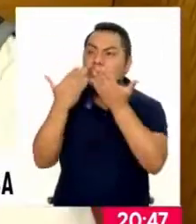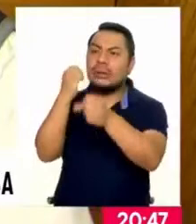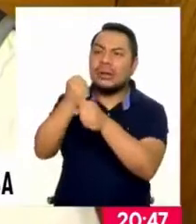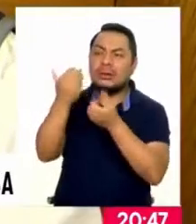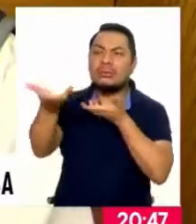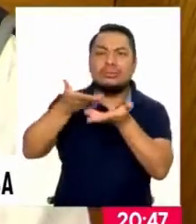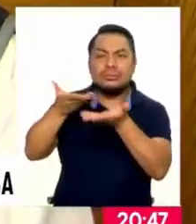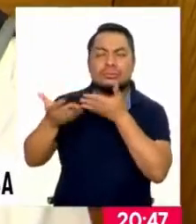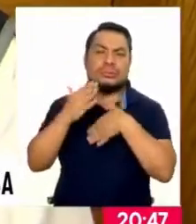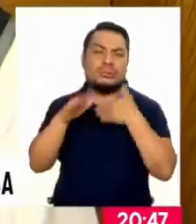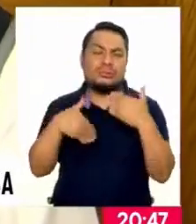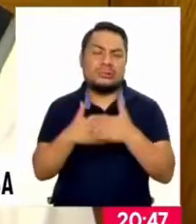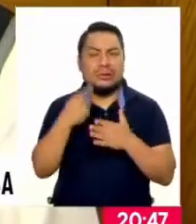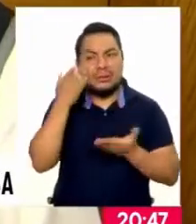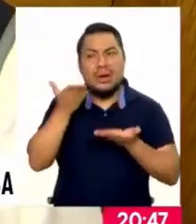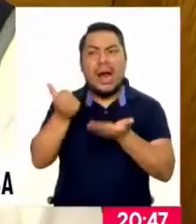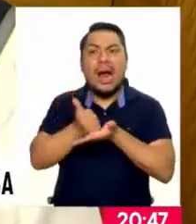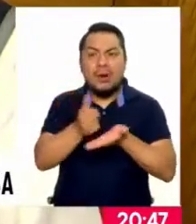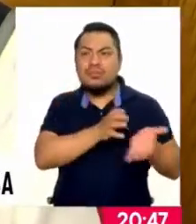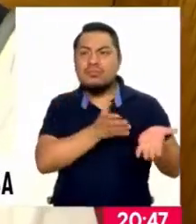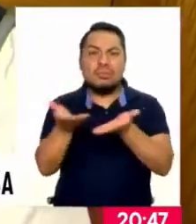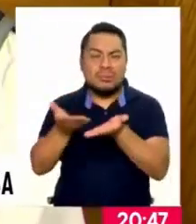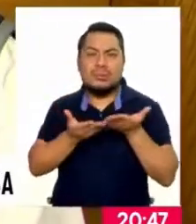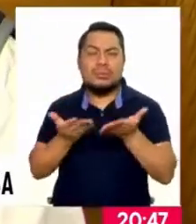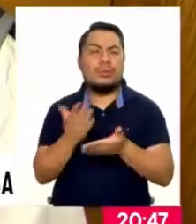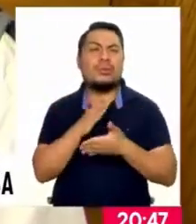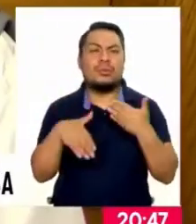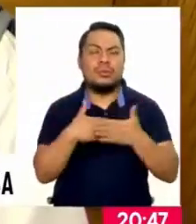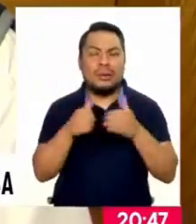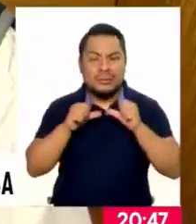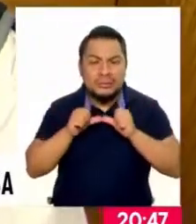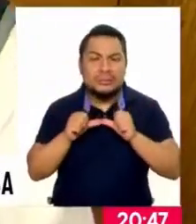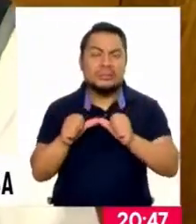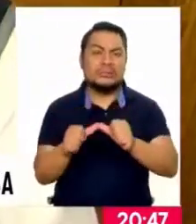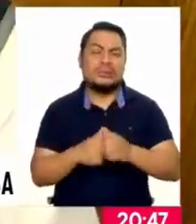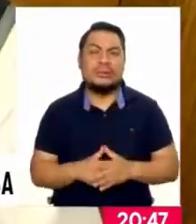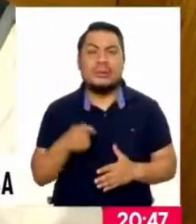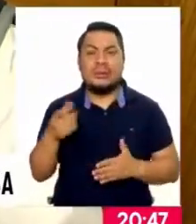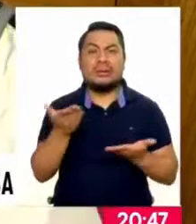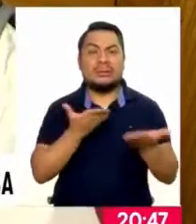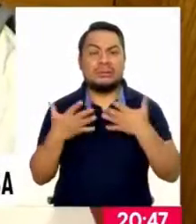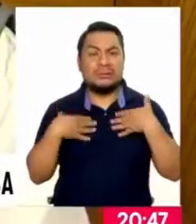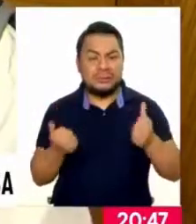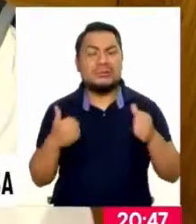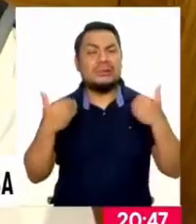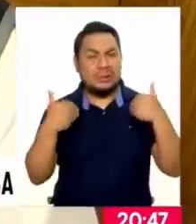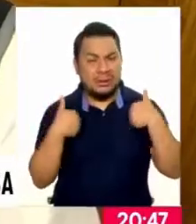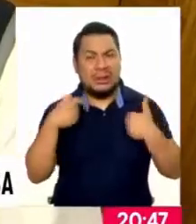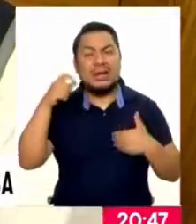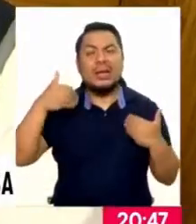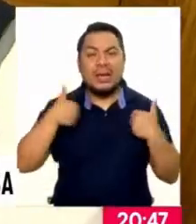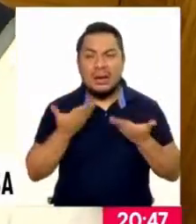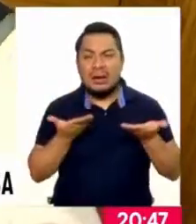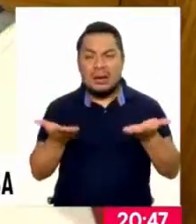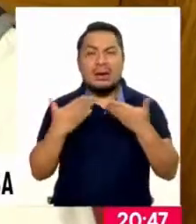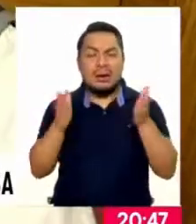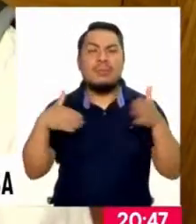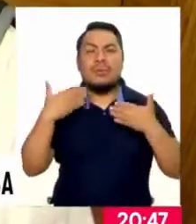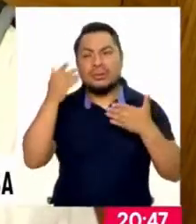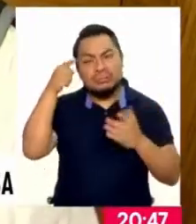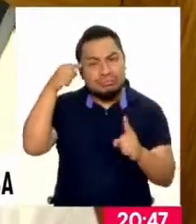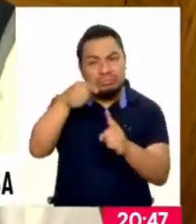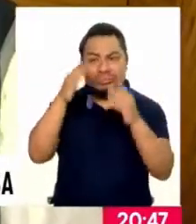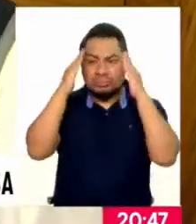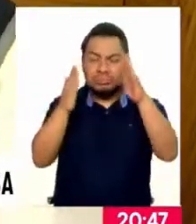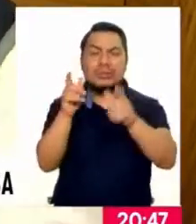para finalmente hacer que los servicios de salud no paren para que los servicios de salud tengan lo que tienen que tener para finalmente